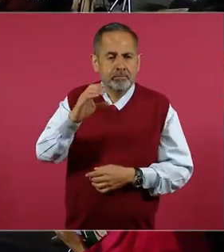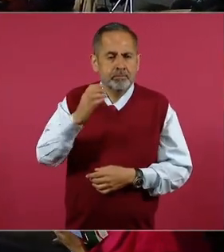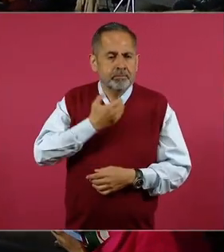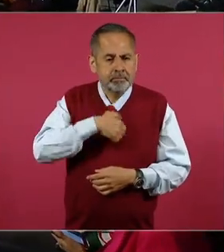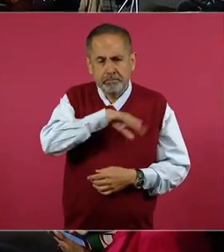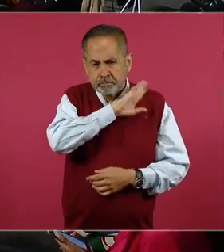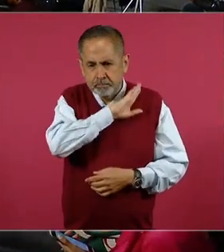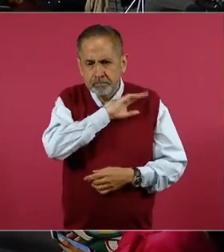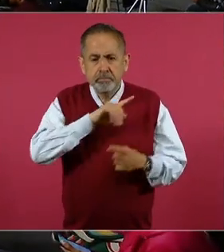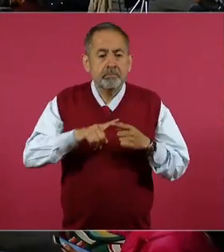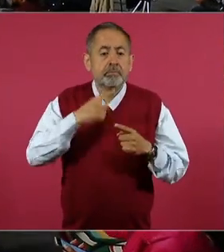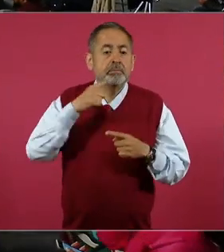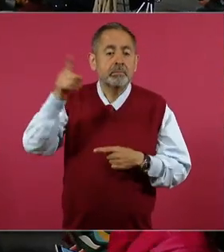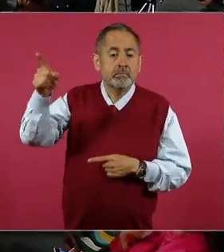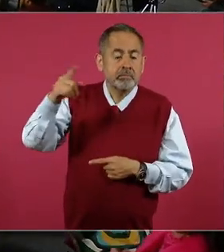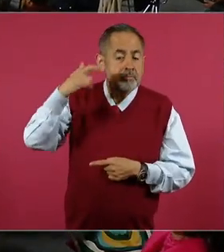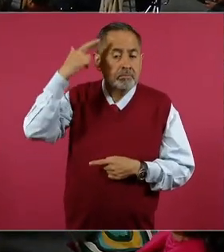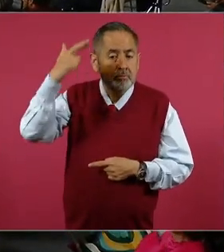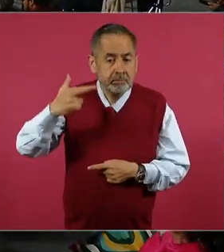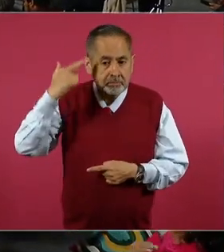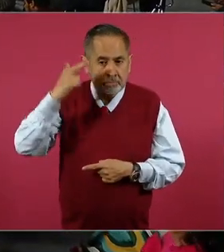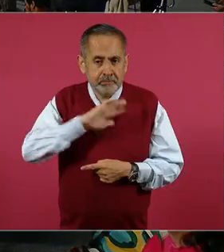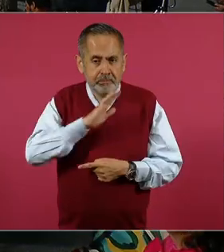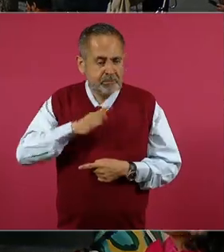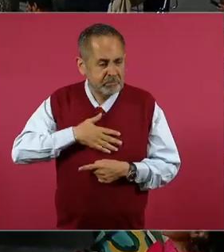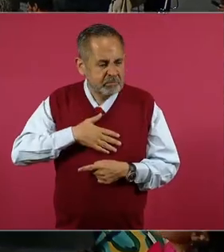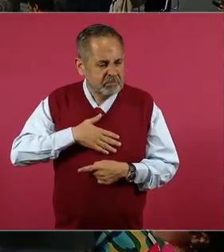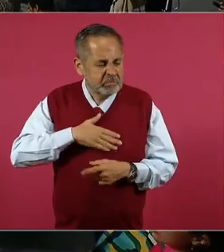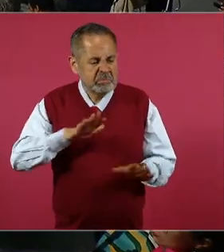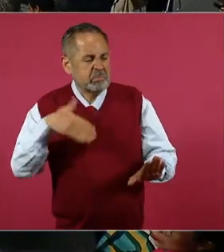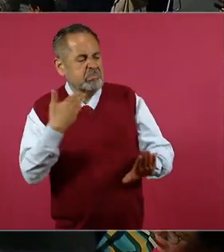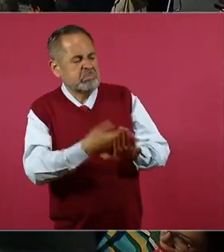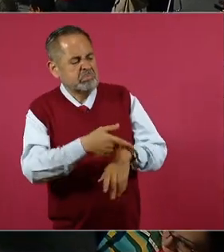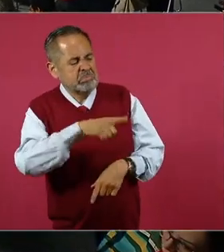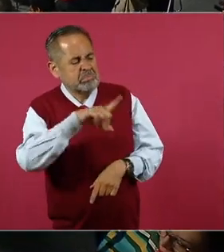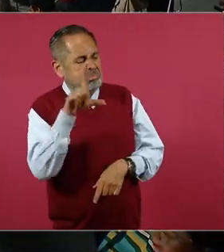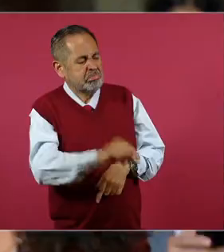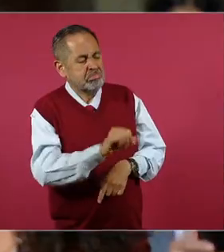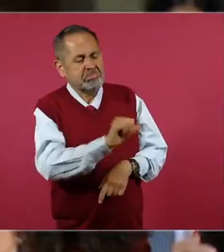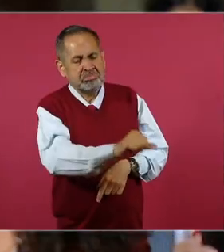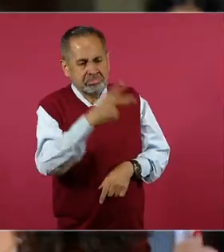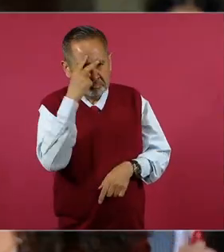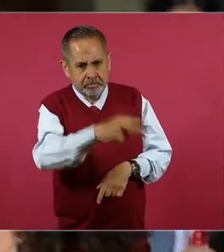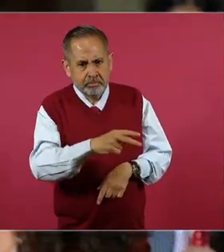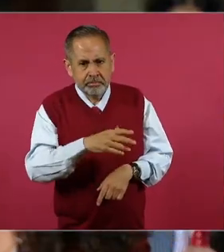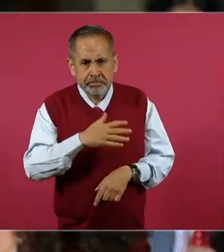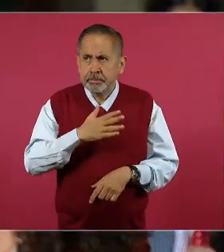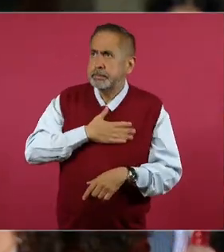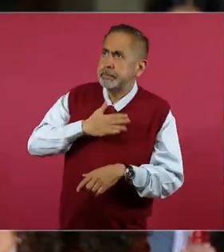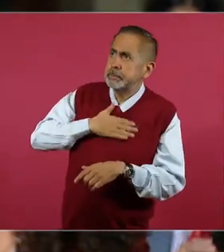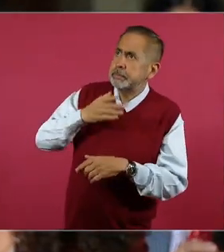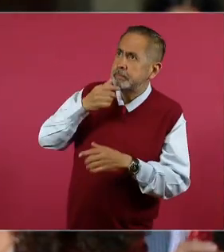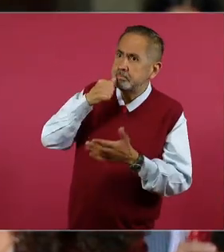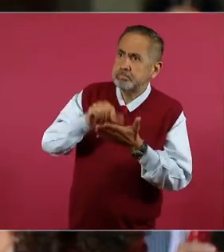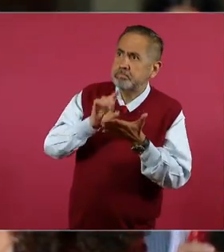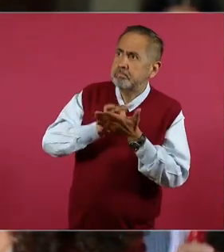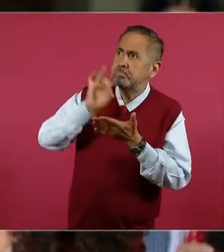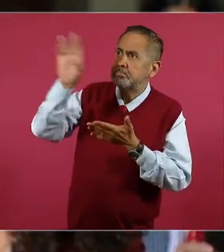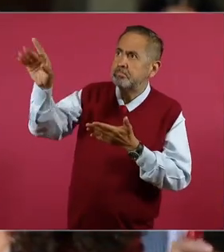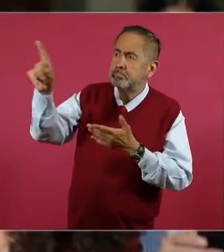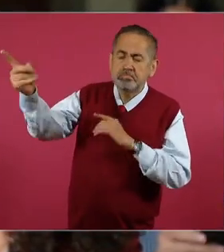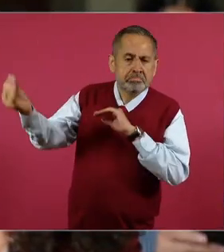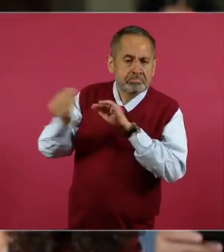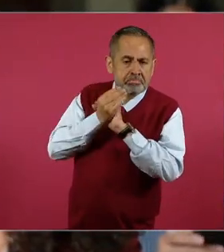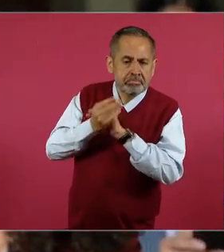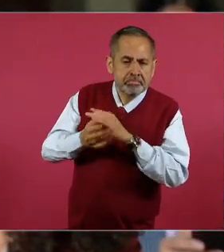de que el rey de España ofendió al pueblo de México, pues a ignorar este llamado, esta carta que usted envió, además